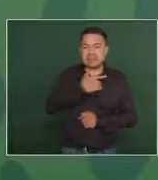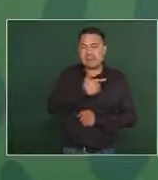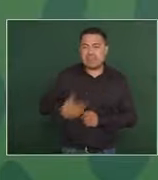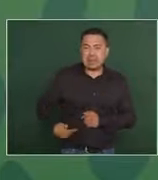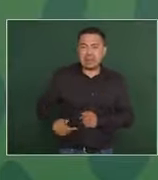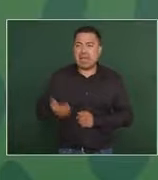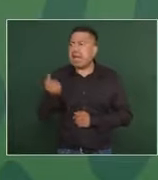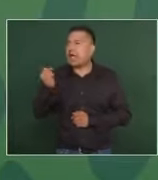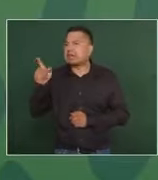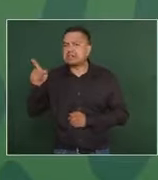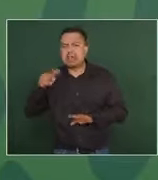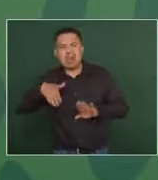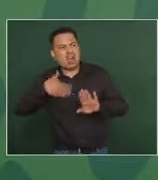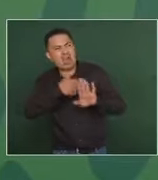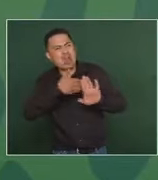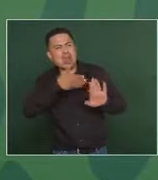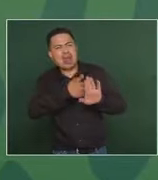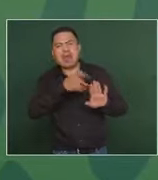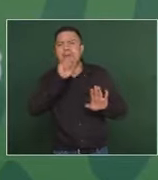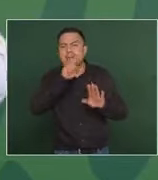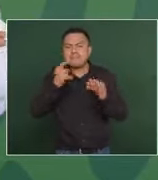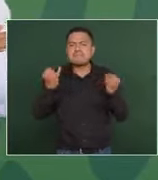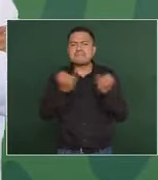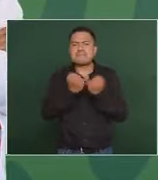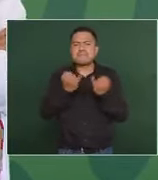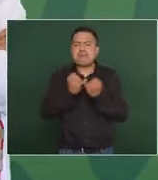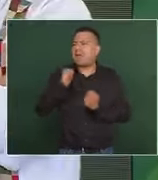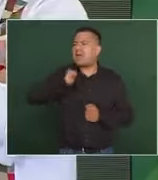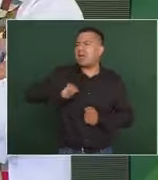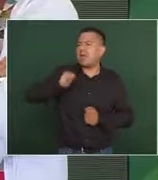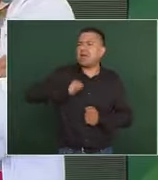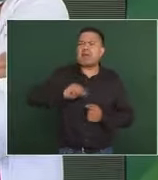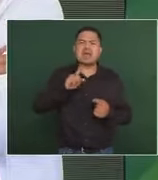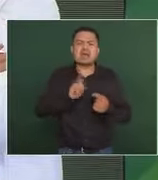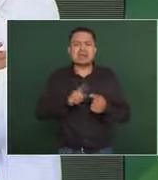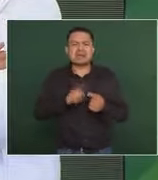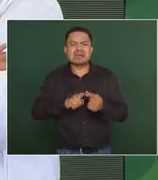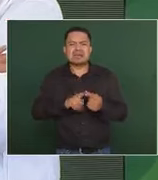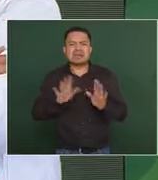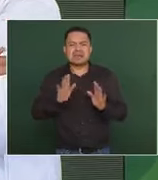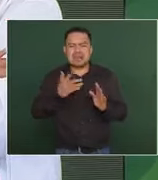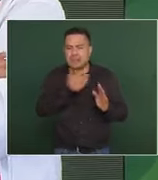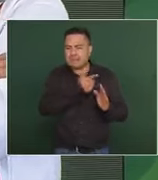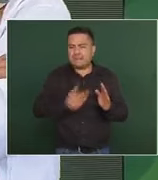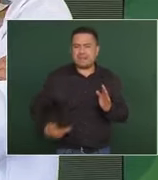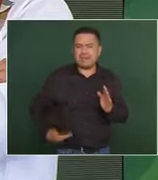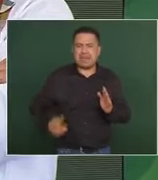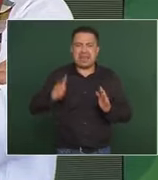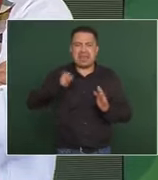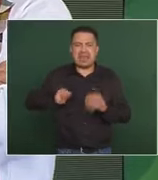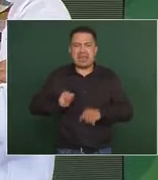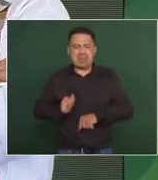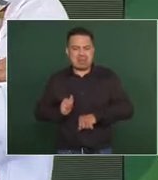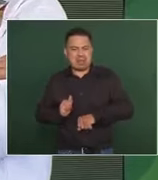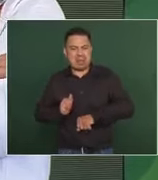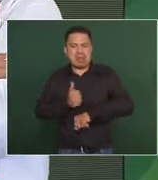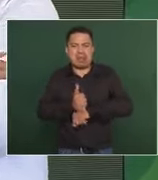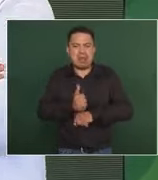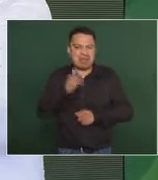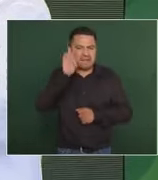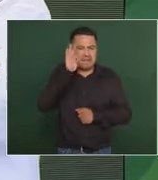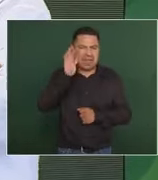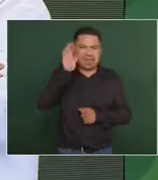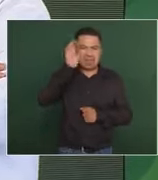¿Así trataba a el que ostentó la presidencia,